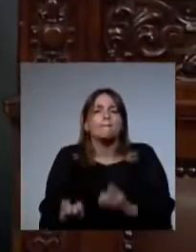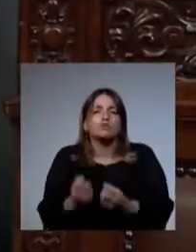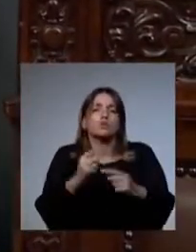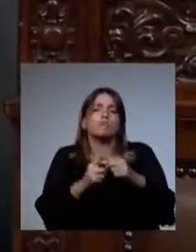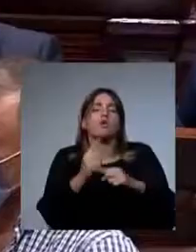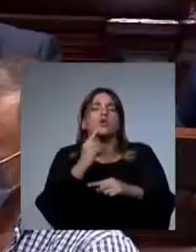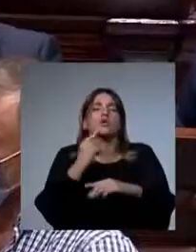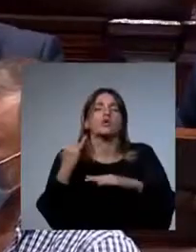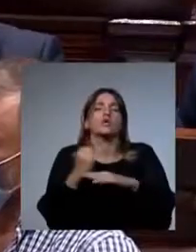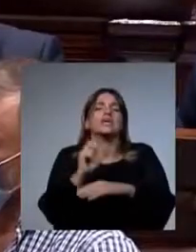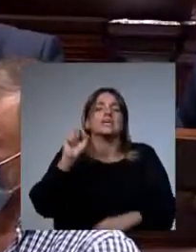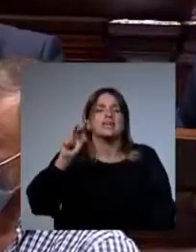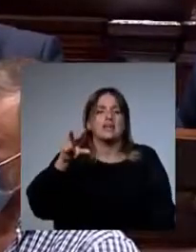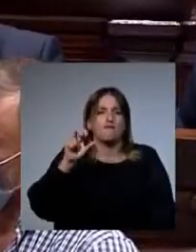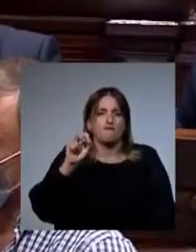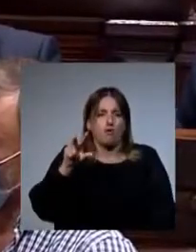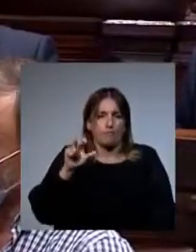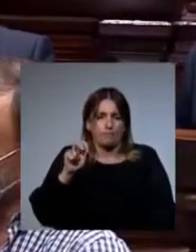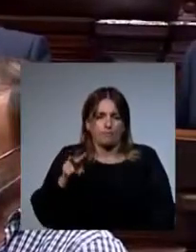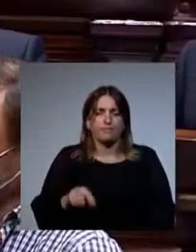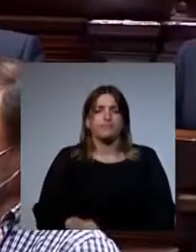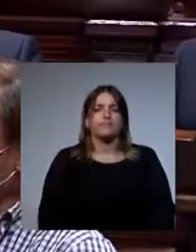del INEFOP.